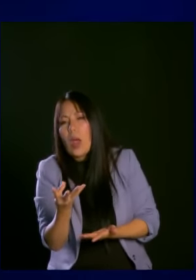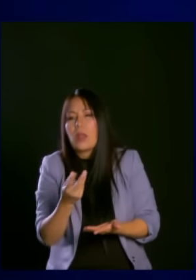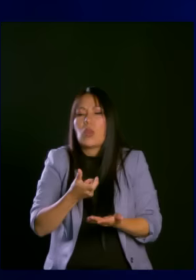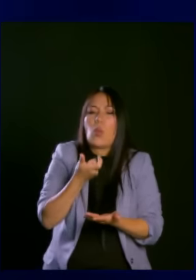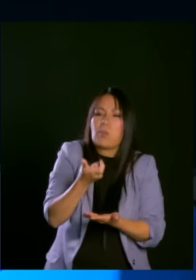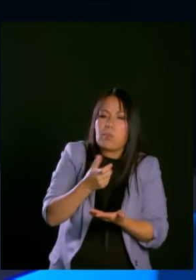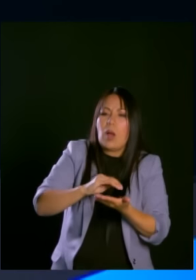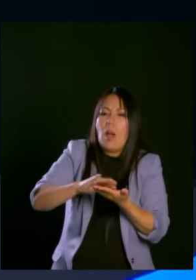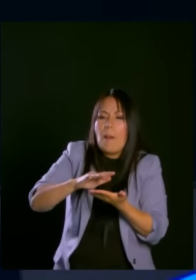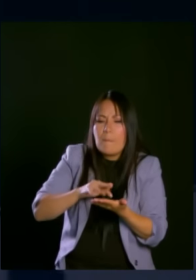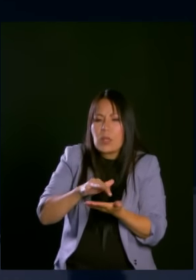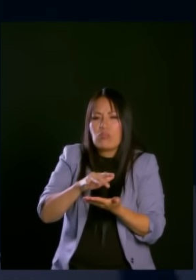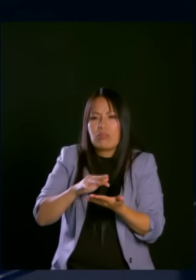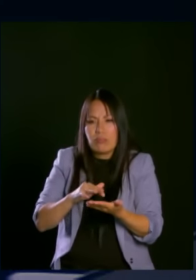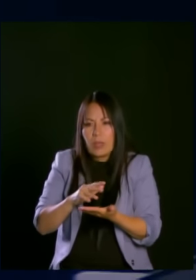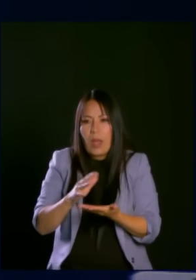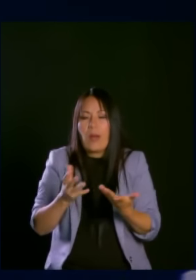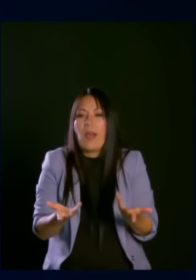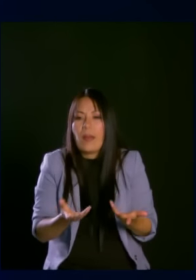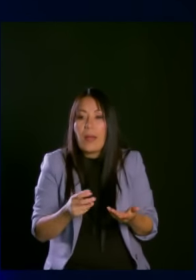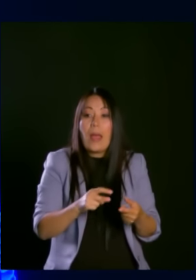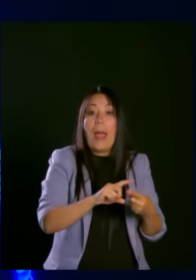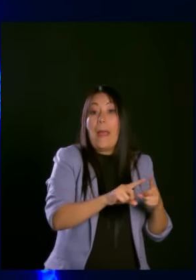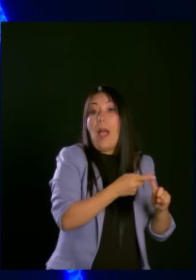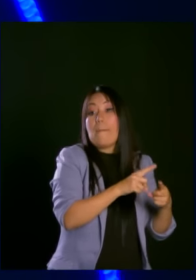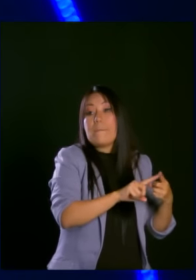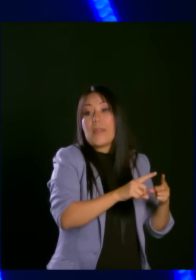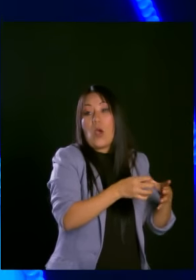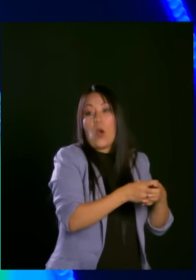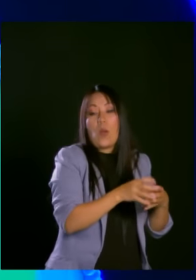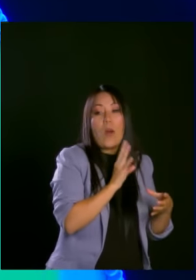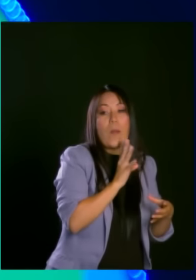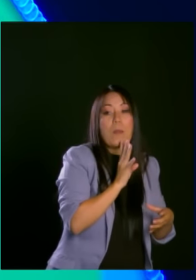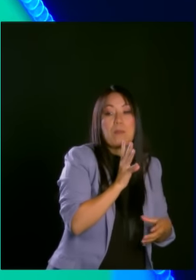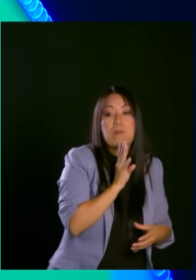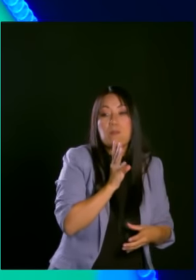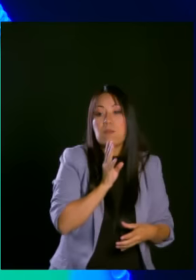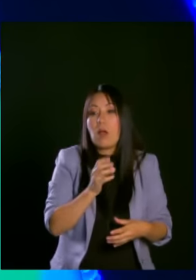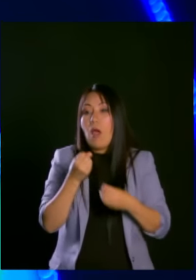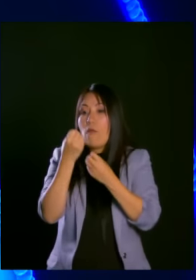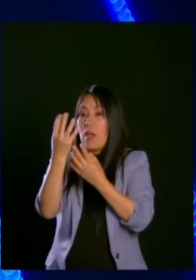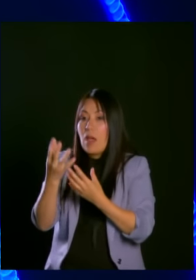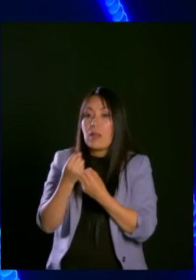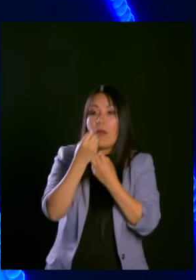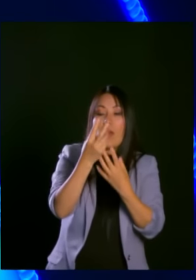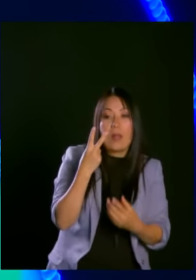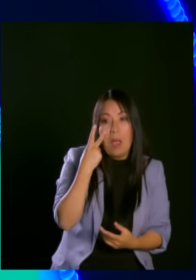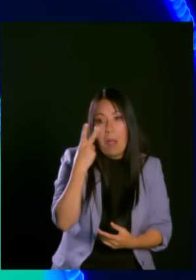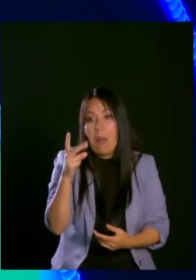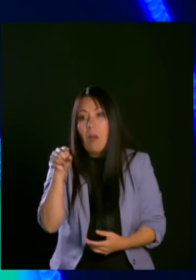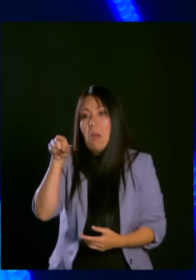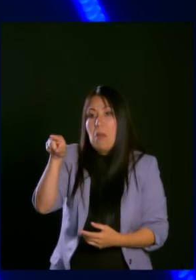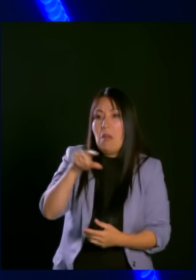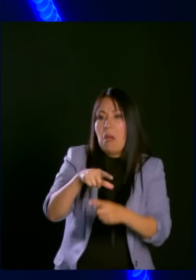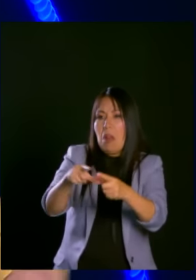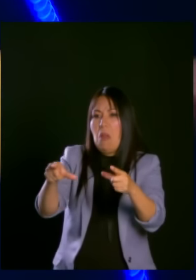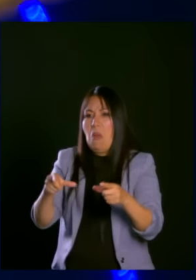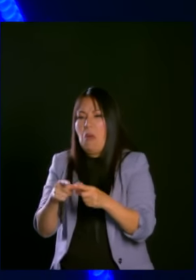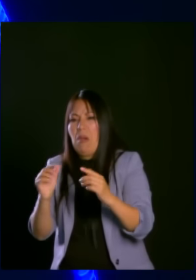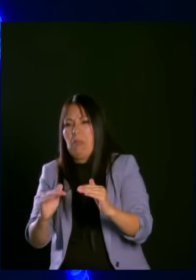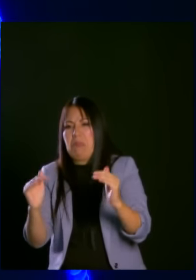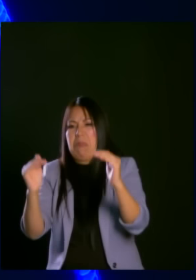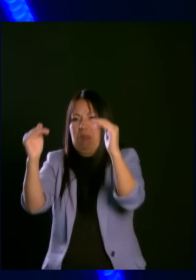Calcularlo. Pero estábamos hablando con unos amigos. Y ellos me dijeron, mira, fíjate que yo fui a ver otra construcción y verás cómo les quedó, que no funcionó esto, que aquello, que aquí, que allá. Yo les dije,